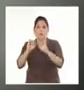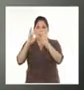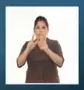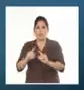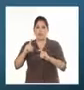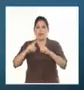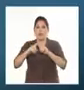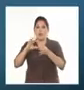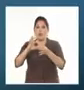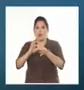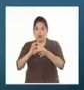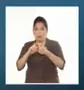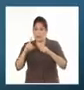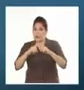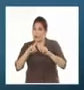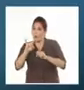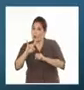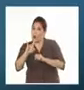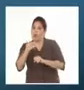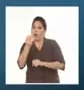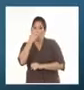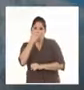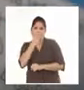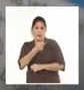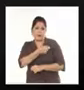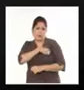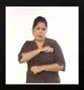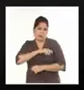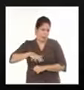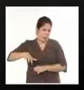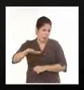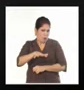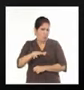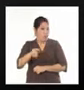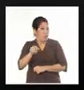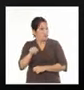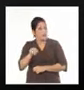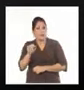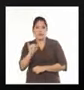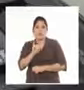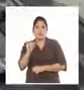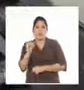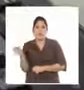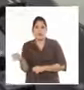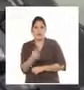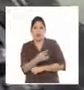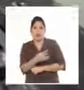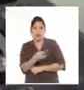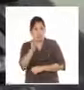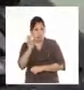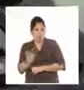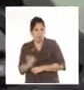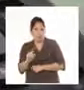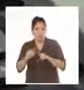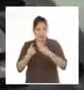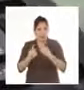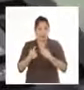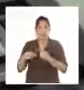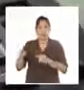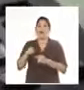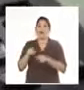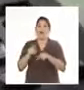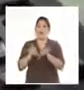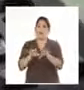kilowatt consumido de las facturas de cobro de los clientes involucrados era totalmente falso, pero la vulneración del sistema